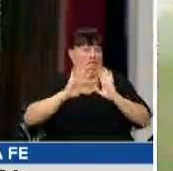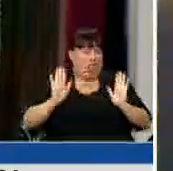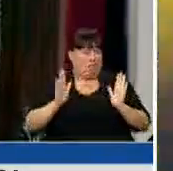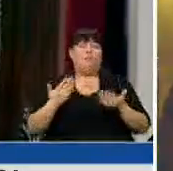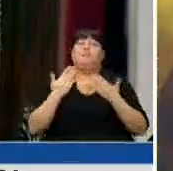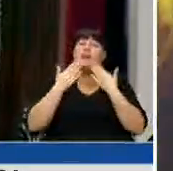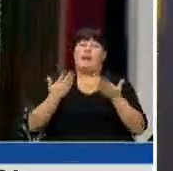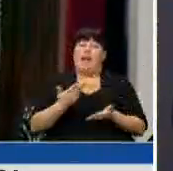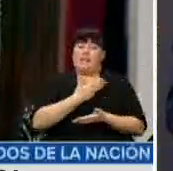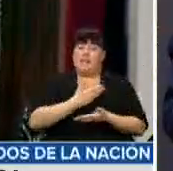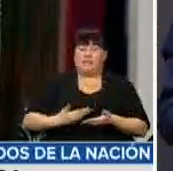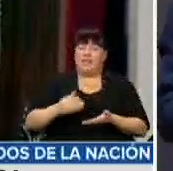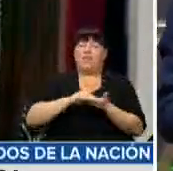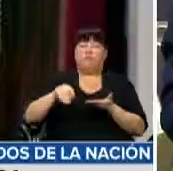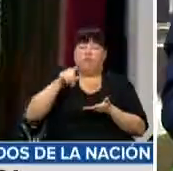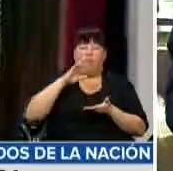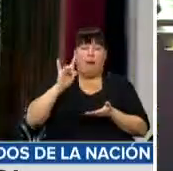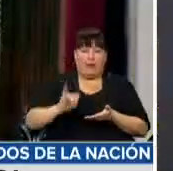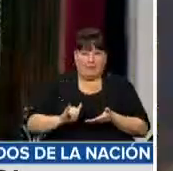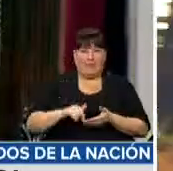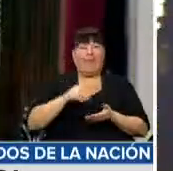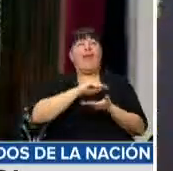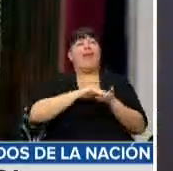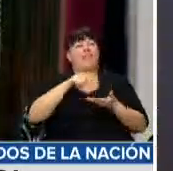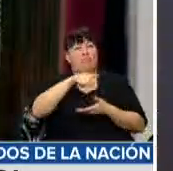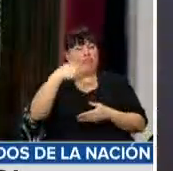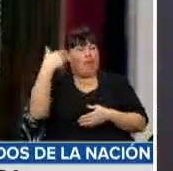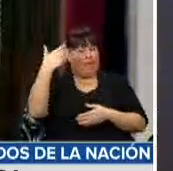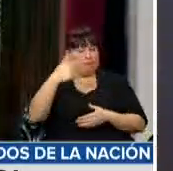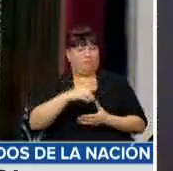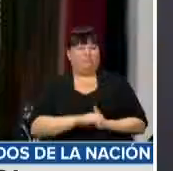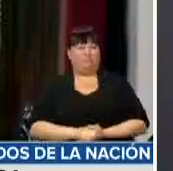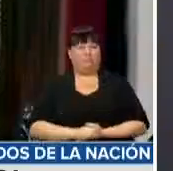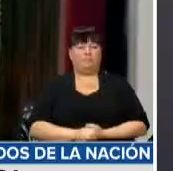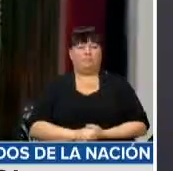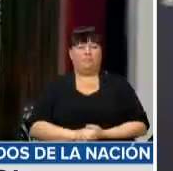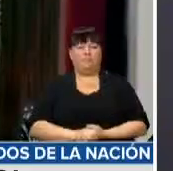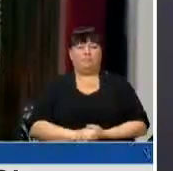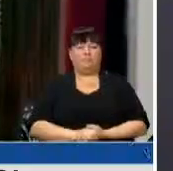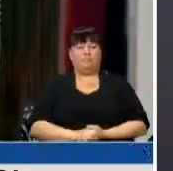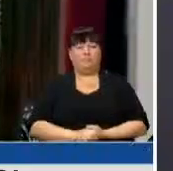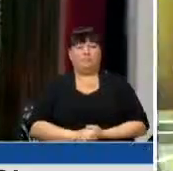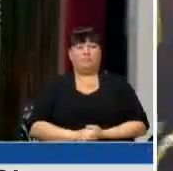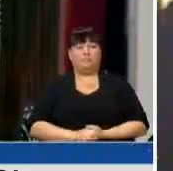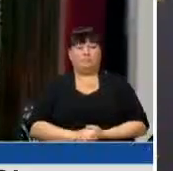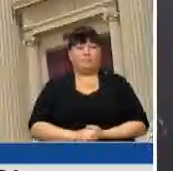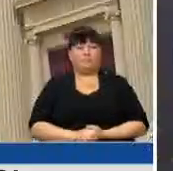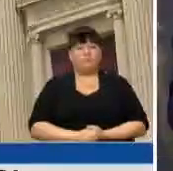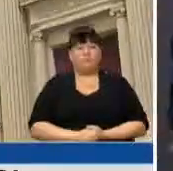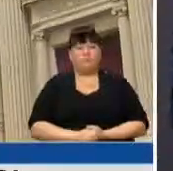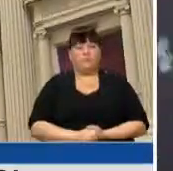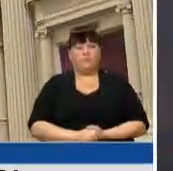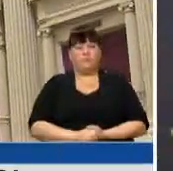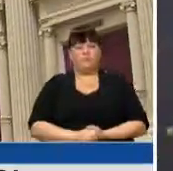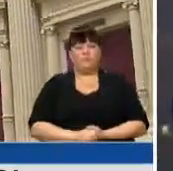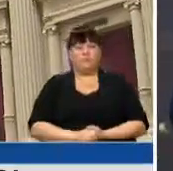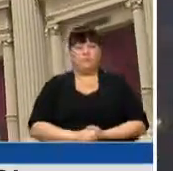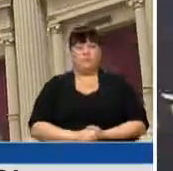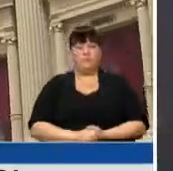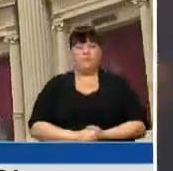preguntas no nos llegan preguntas que tienen que ver con esto del Bono de 45,000 pes este Bono se divide en tres